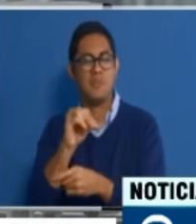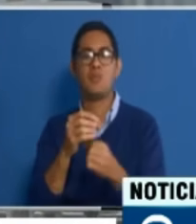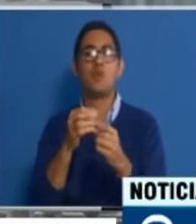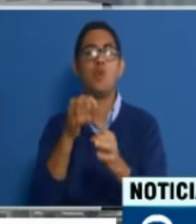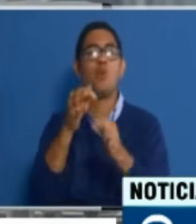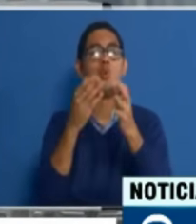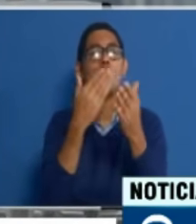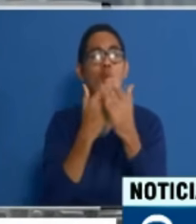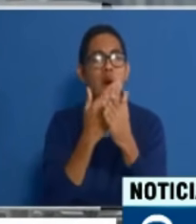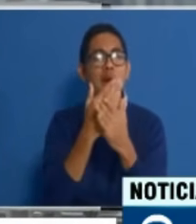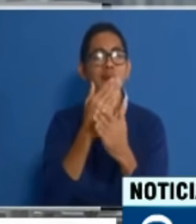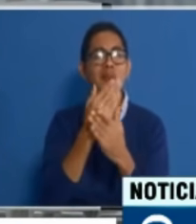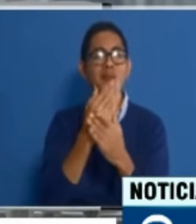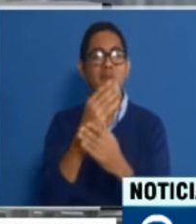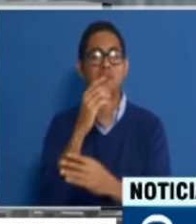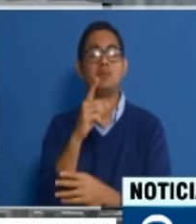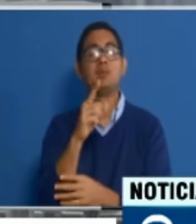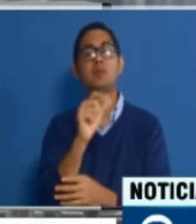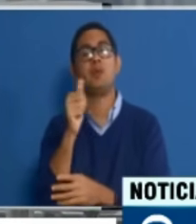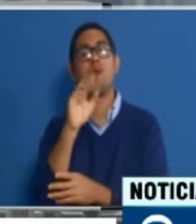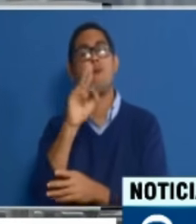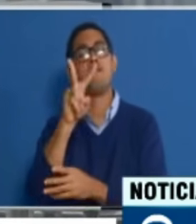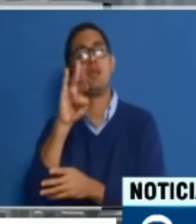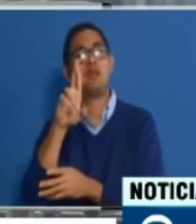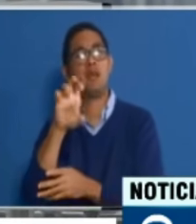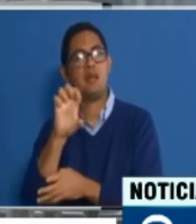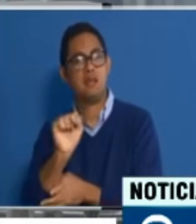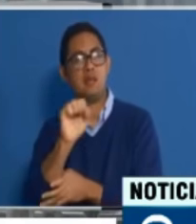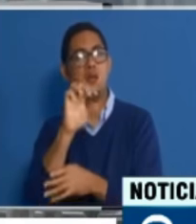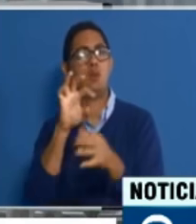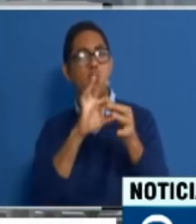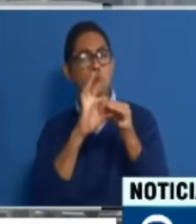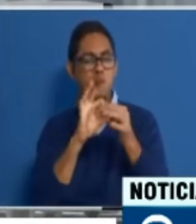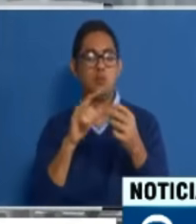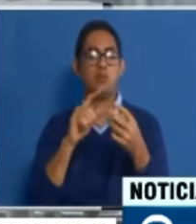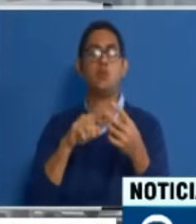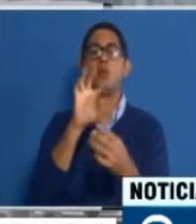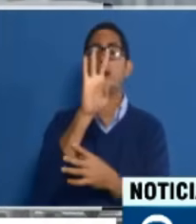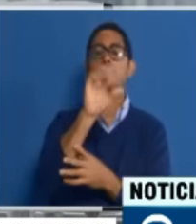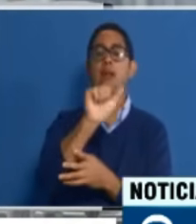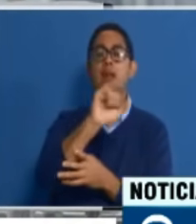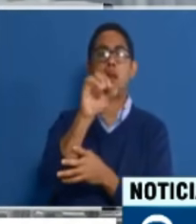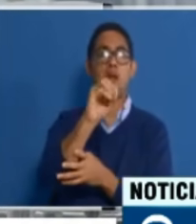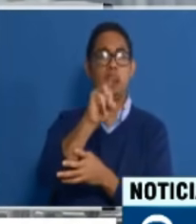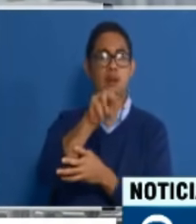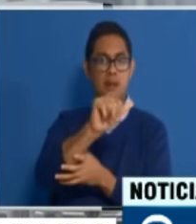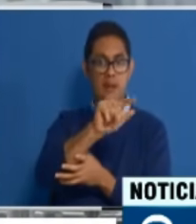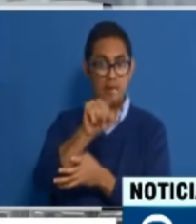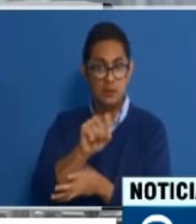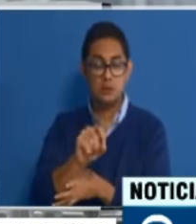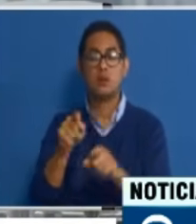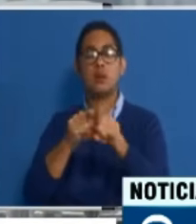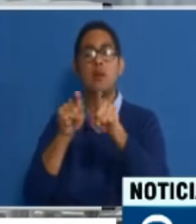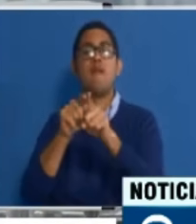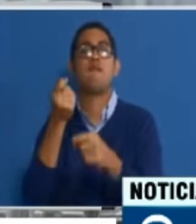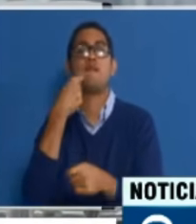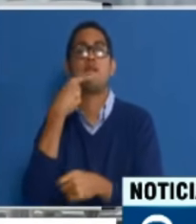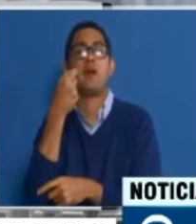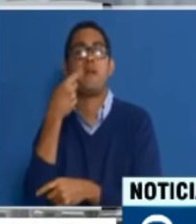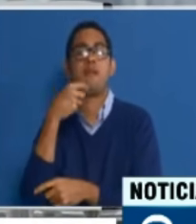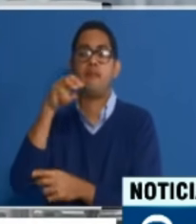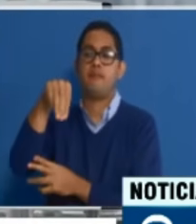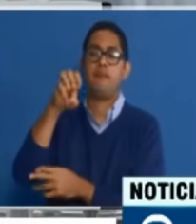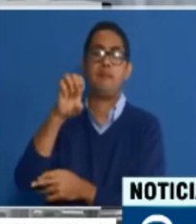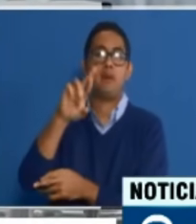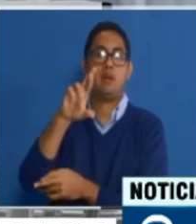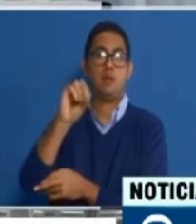Bueno, Víveres Unidos, El Pueblo, El Tajonazo y la Farmacia Metro. Estamos